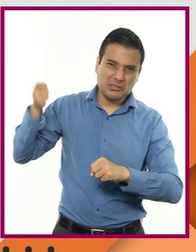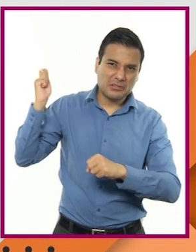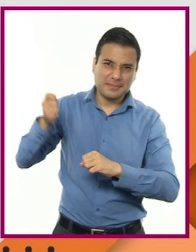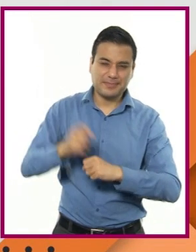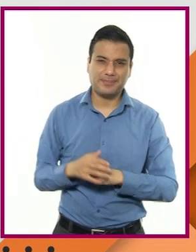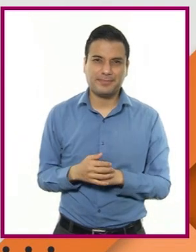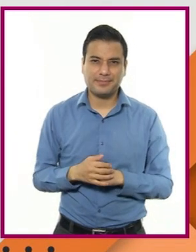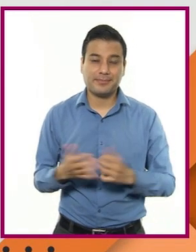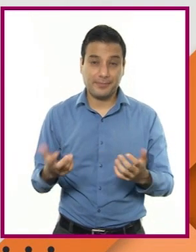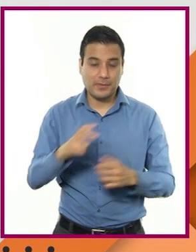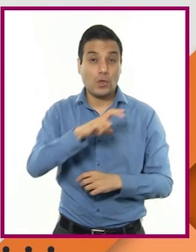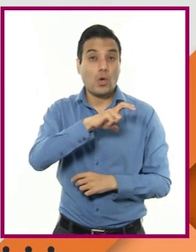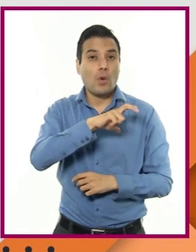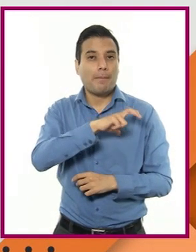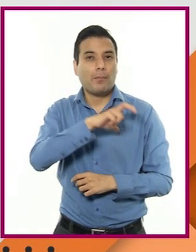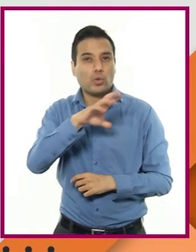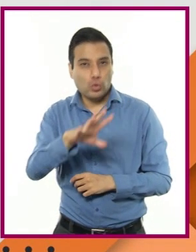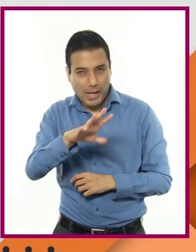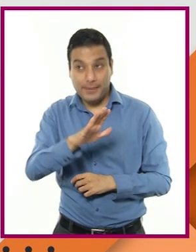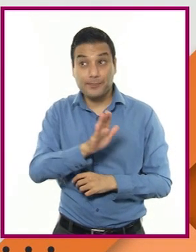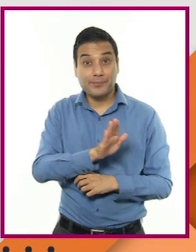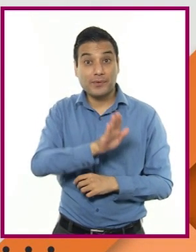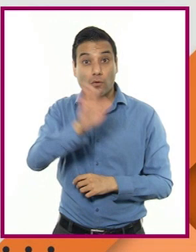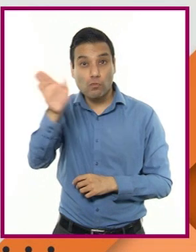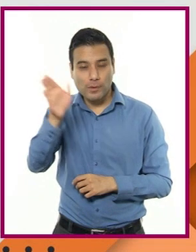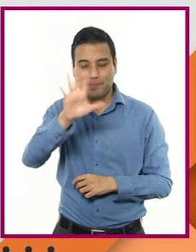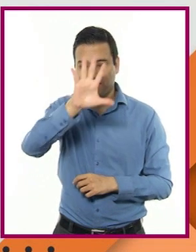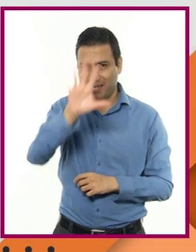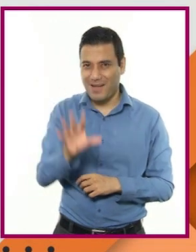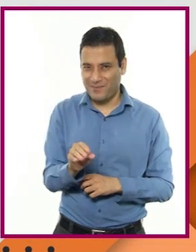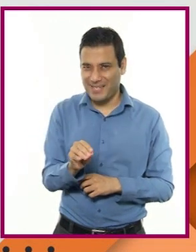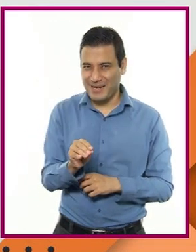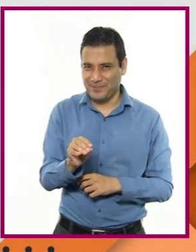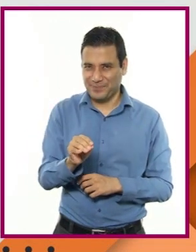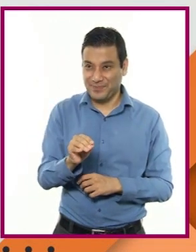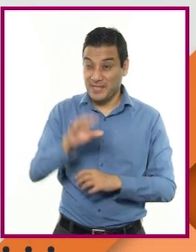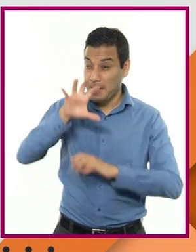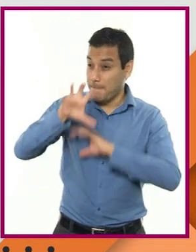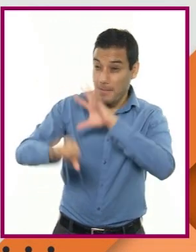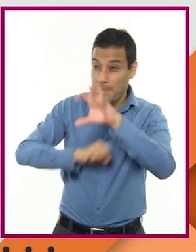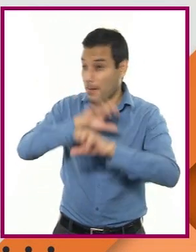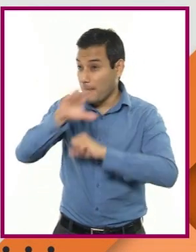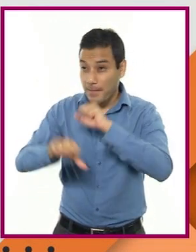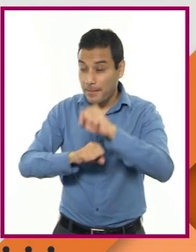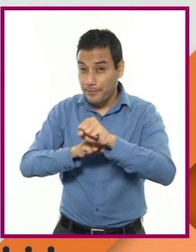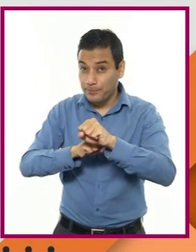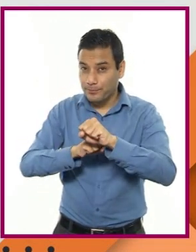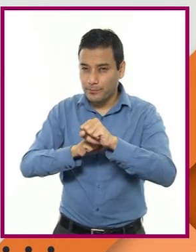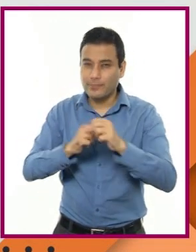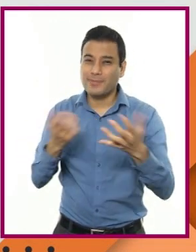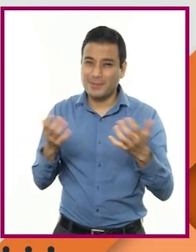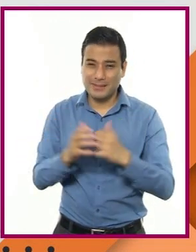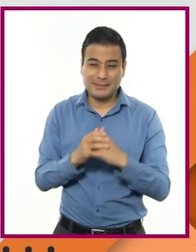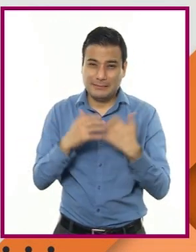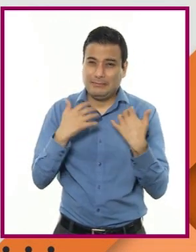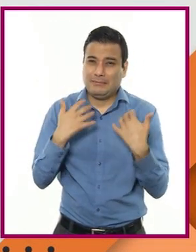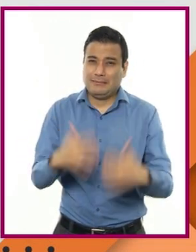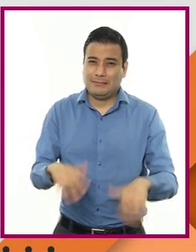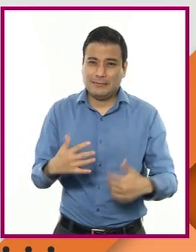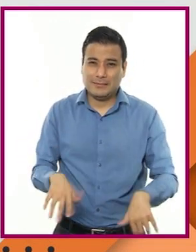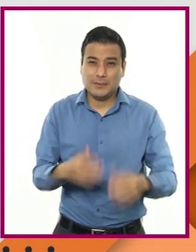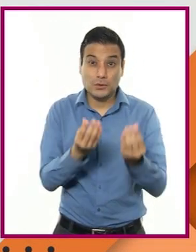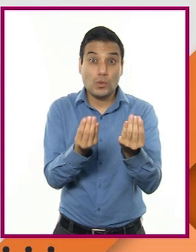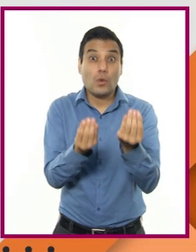portuguesa de África y la instauración de centros de comercio en el territorio dio pie a una fuerte demanda de